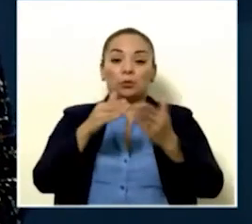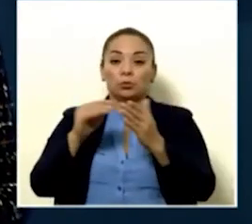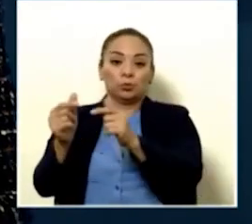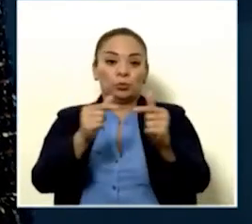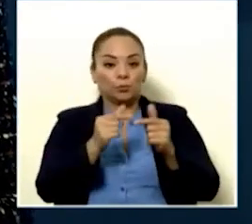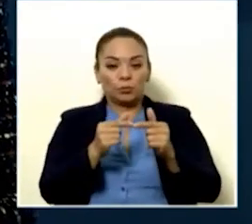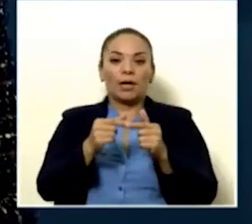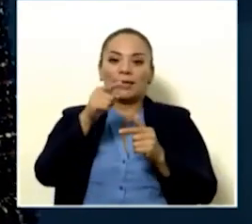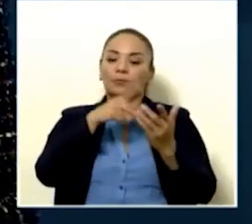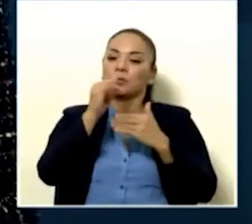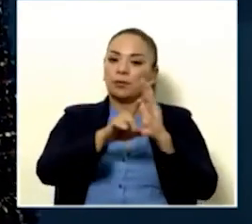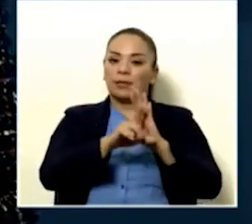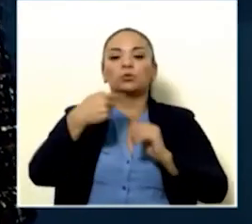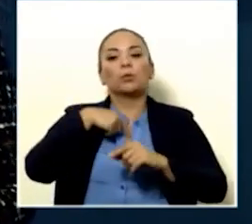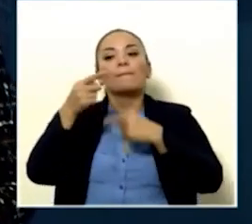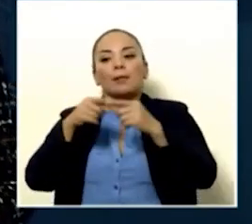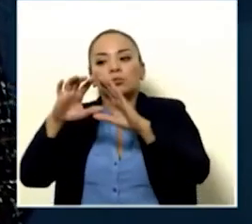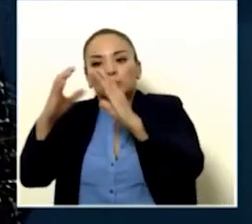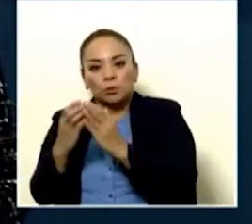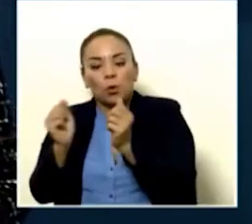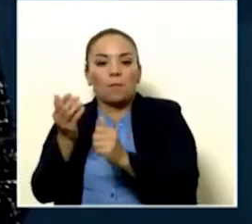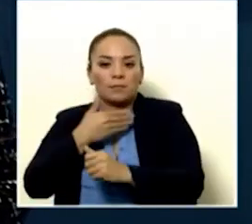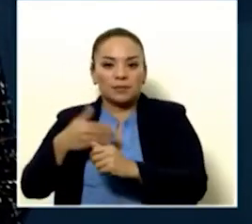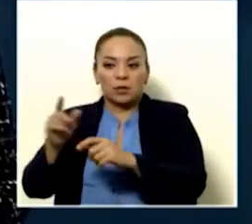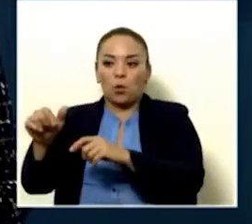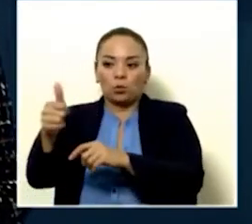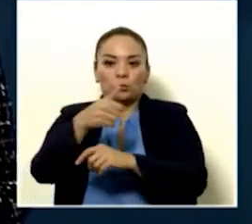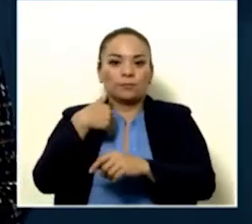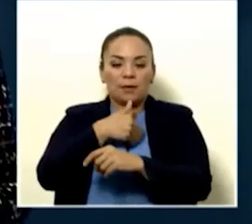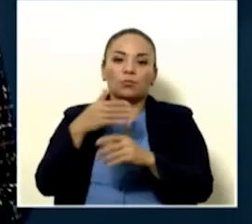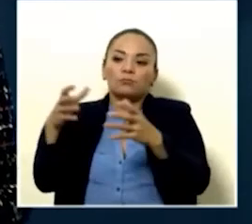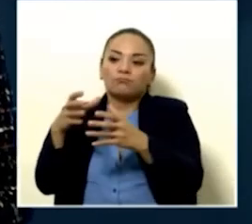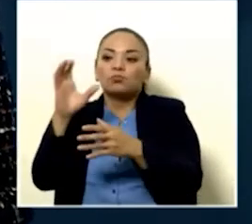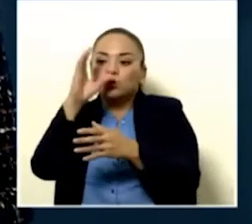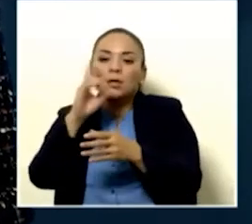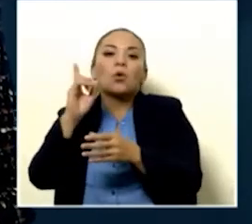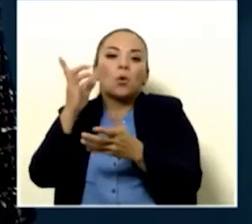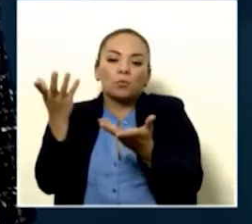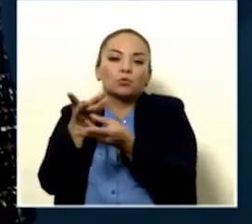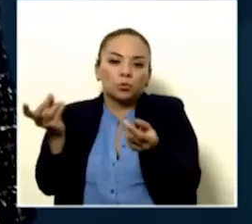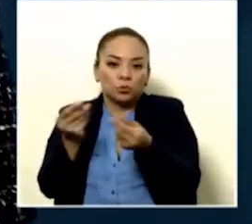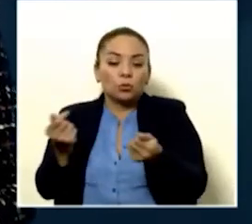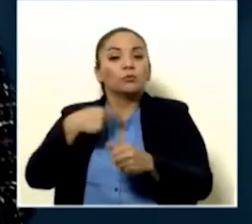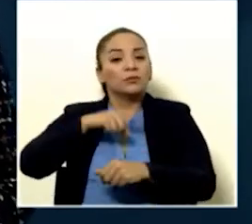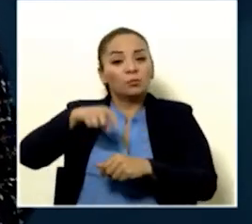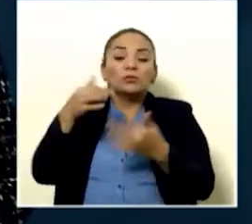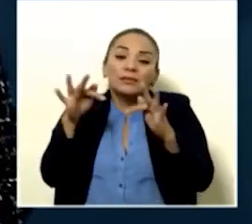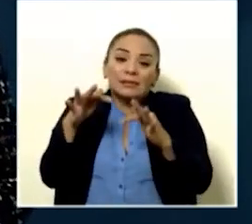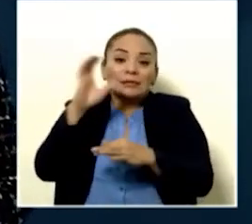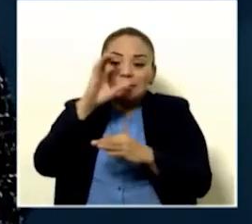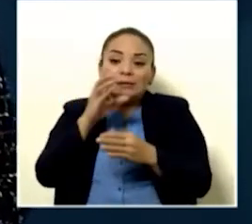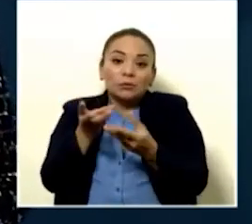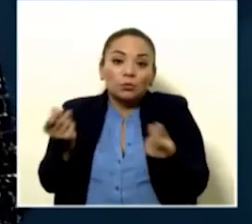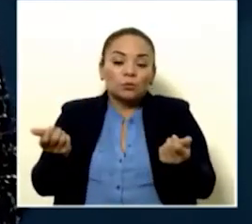de ley. Vamos a hacer un acercamiento a la comisión con la presidencia y los demás miembros para buscar una salida, como bien indica el ministro, porque tenemos que tratar de buscar una